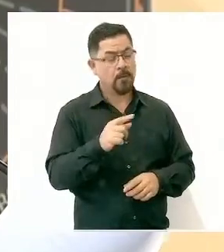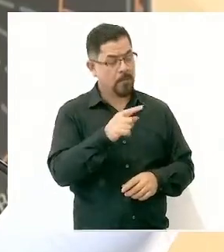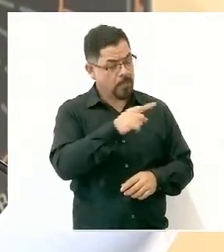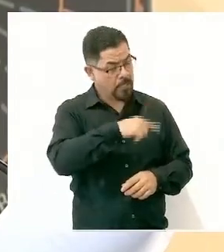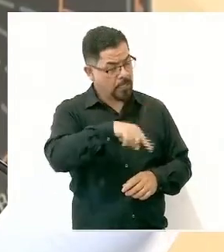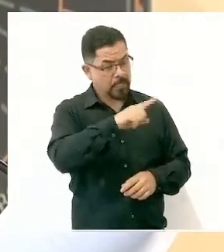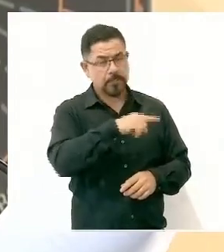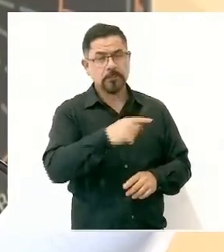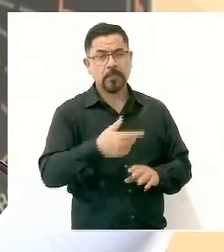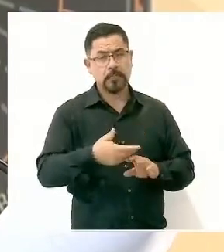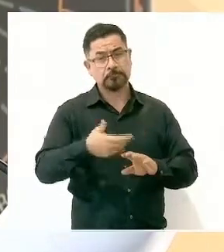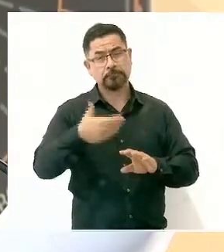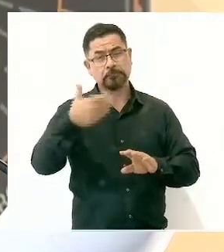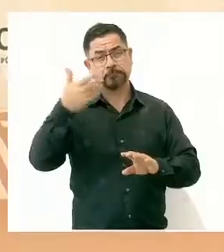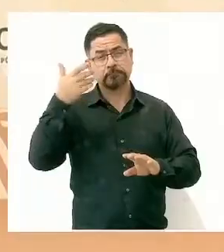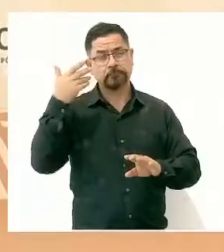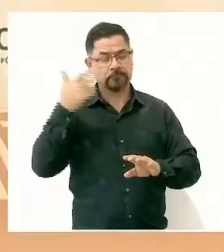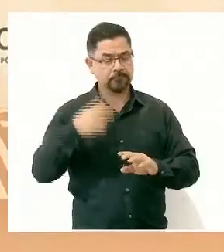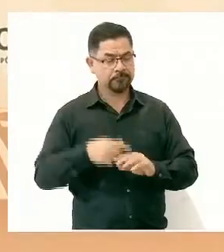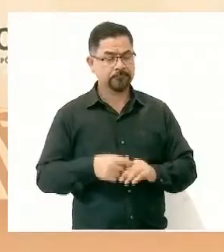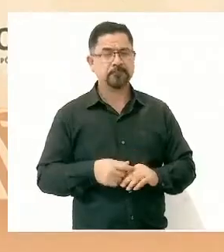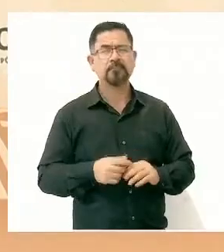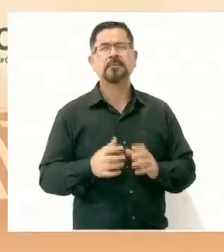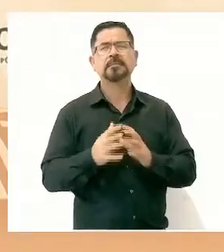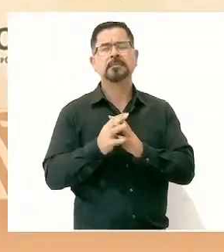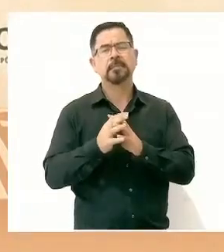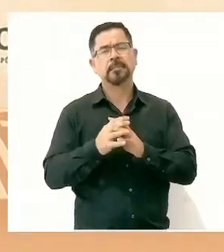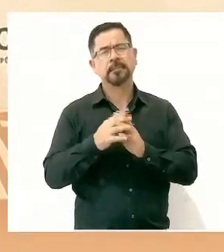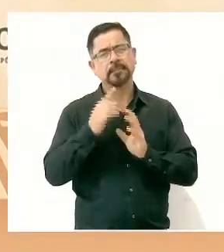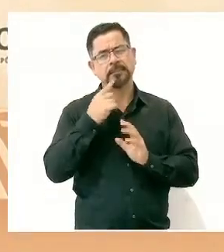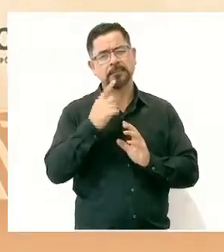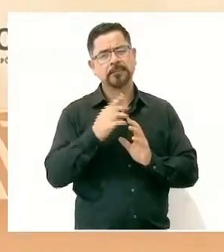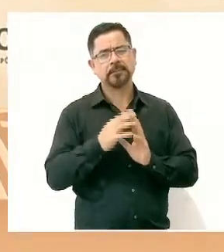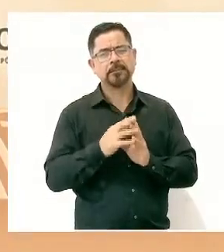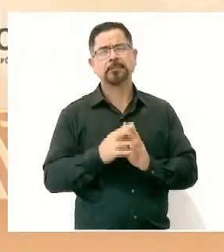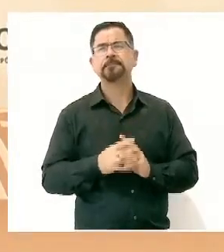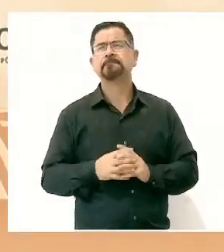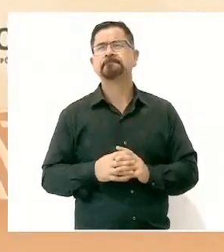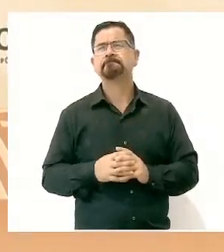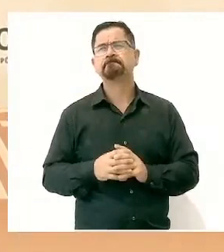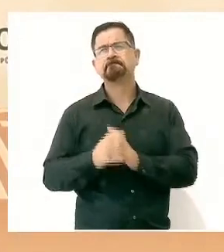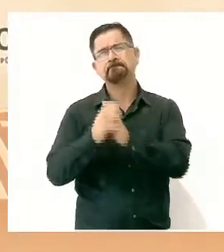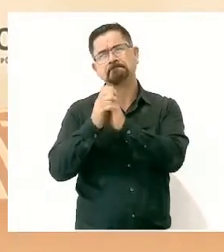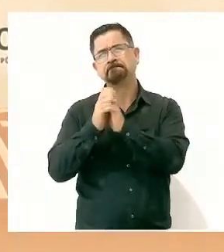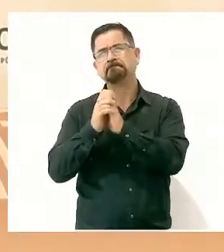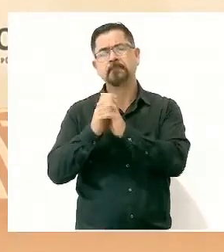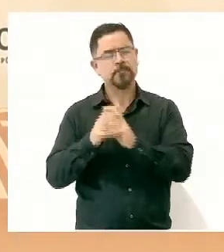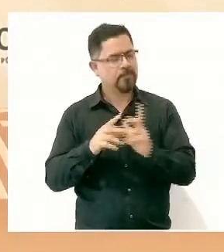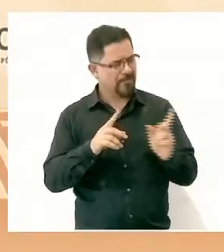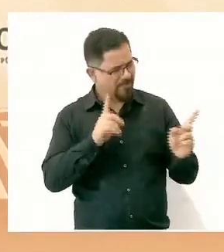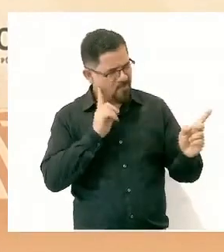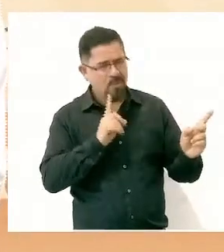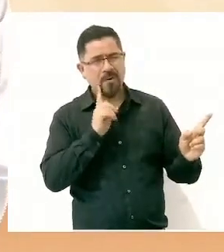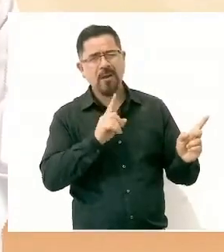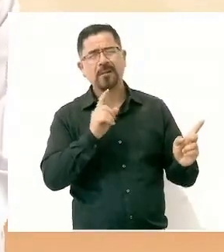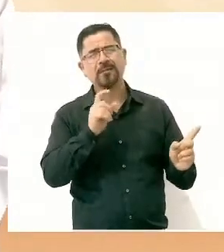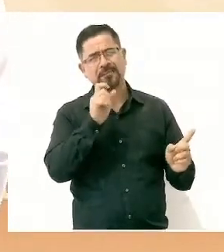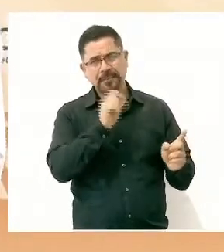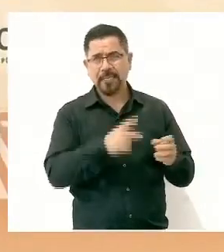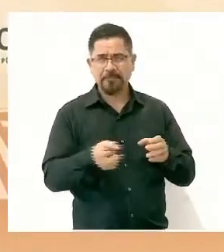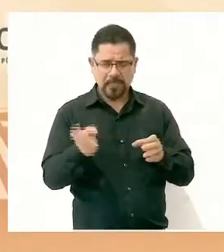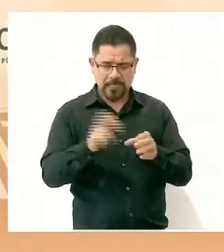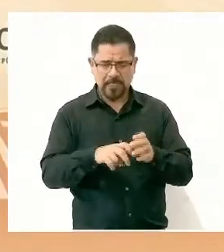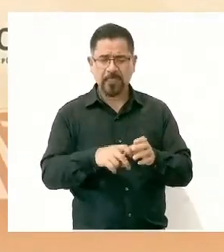antepasados, le rogaron que se permitiera a las mujeres y